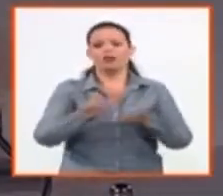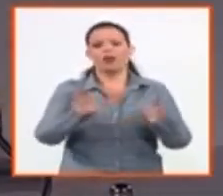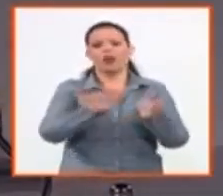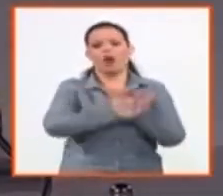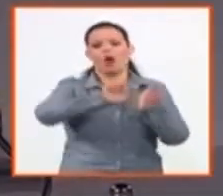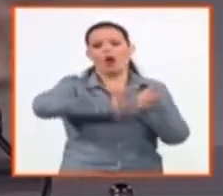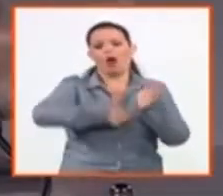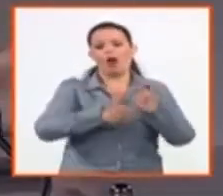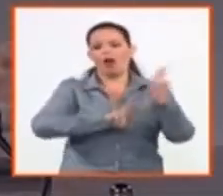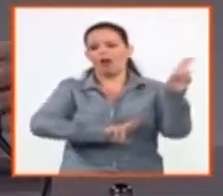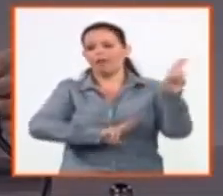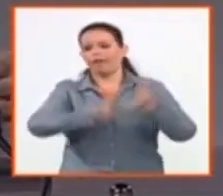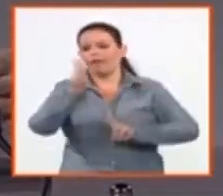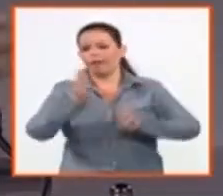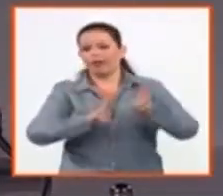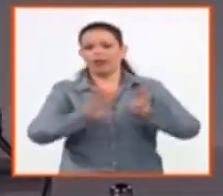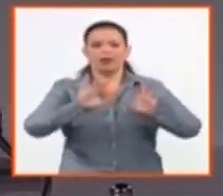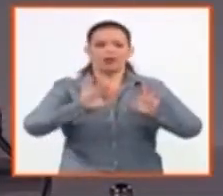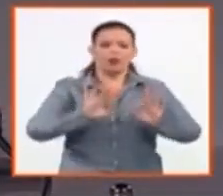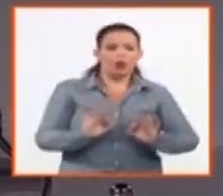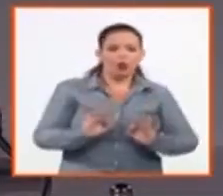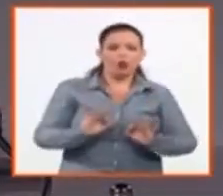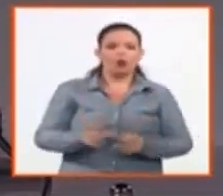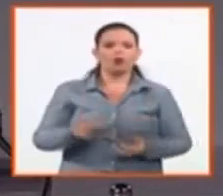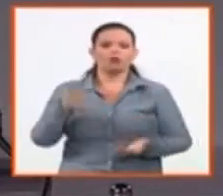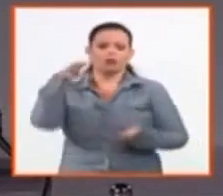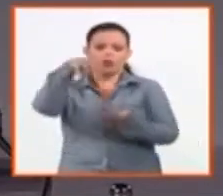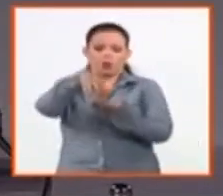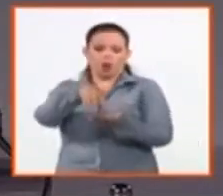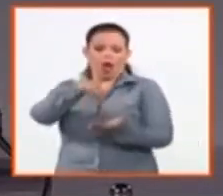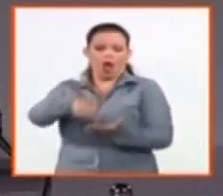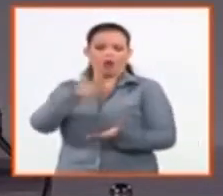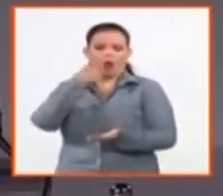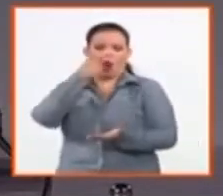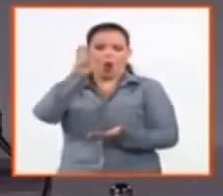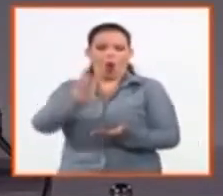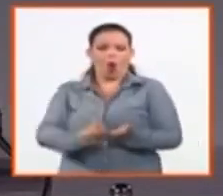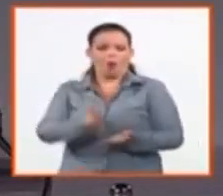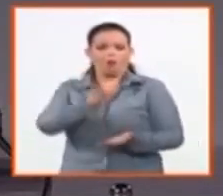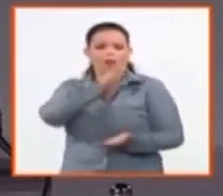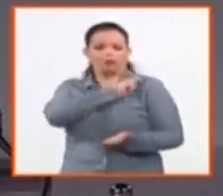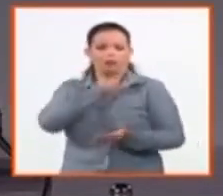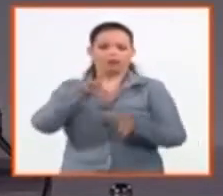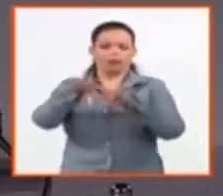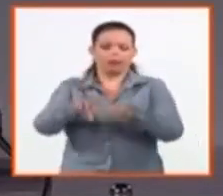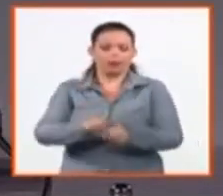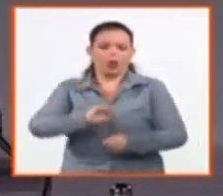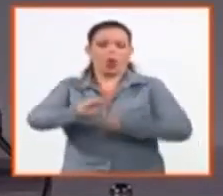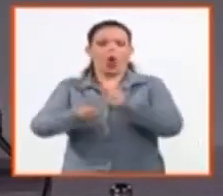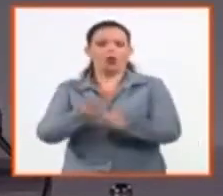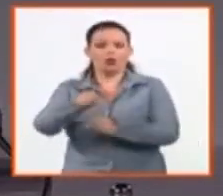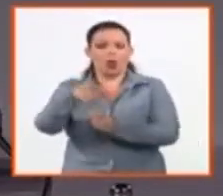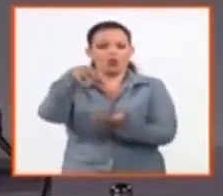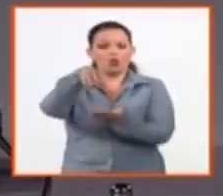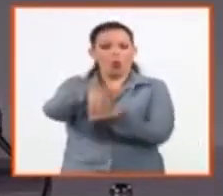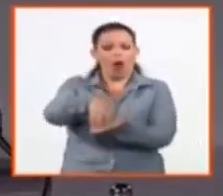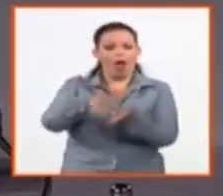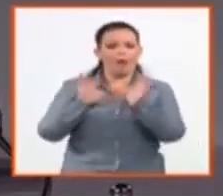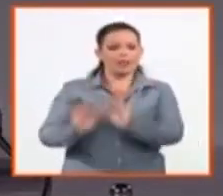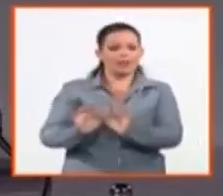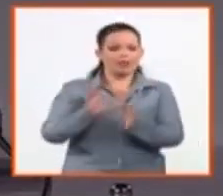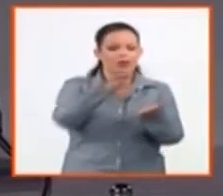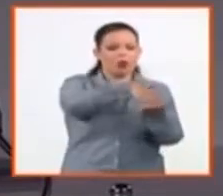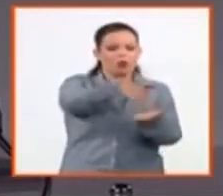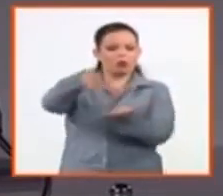feudales que prácticamente dominan regiones. Entonces, en esa estructura ellos tienen que meterse. Pero indudablemente, el